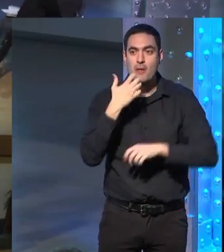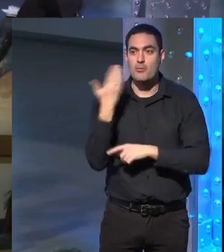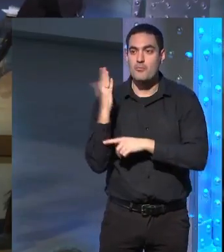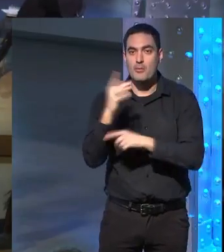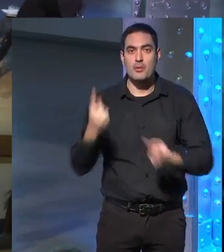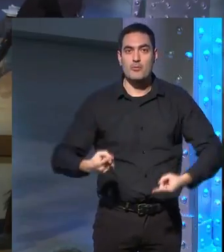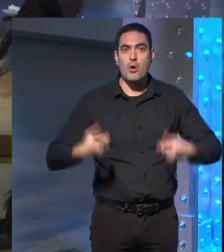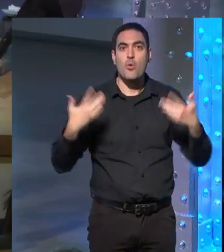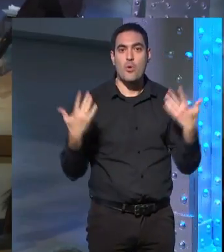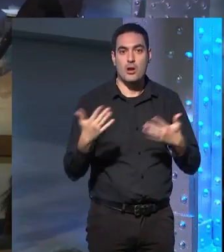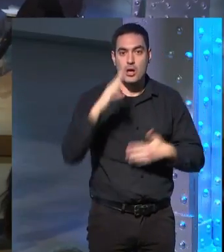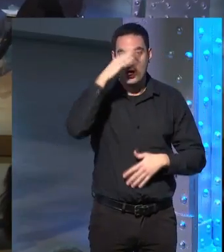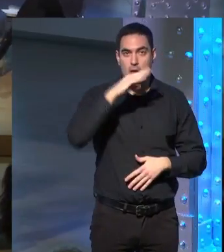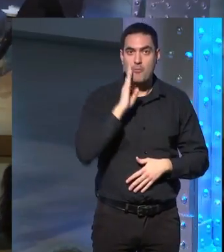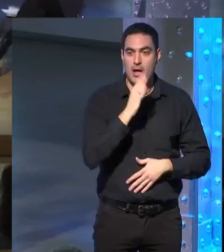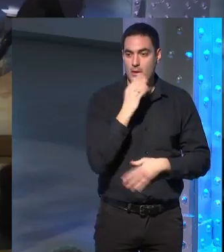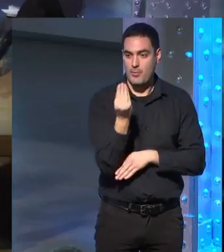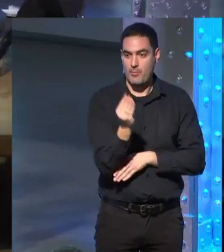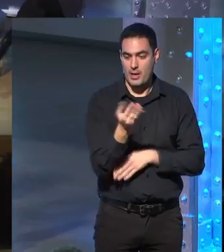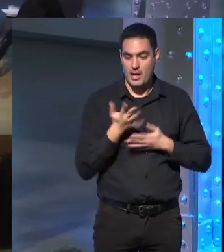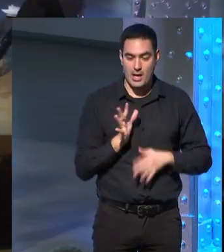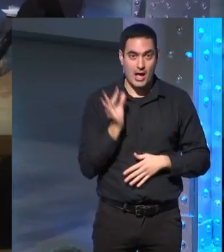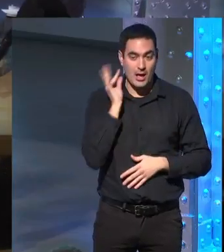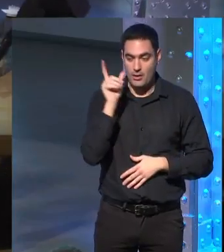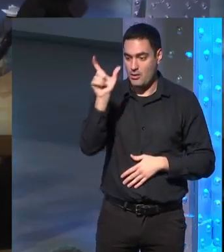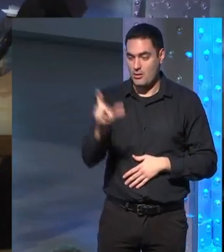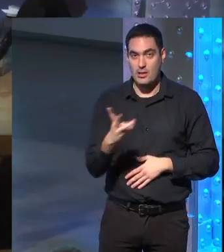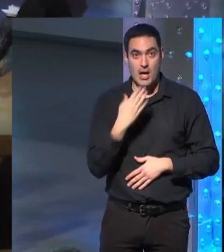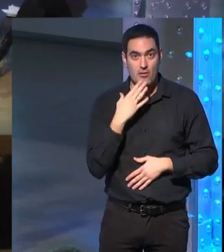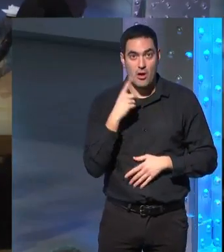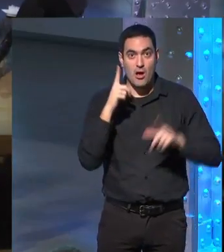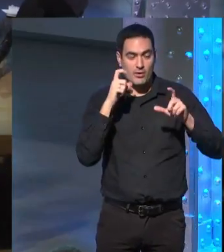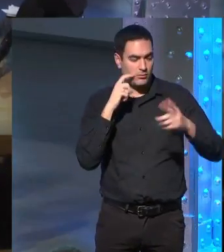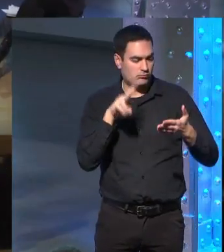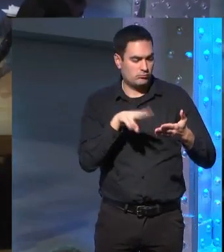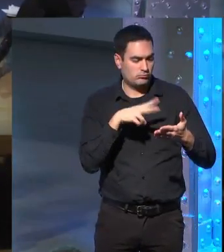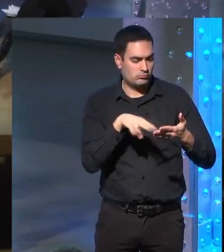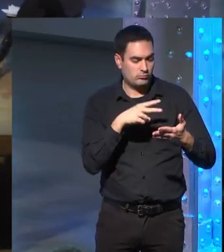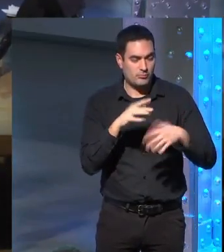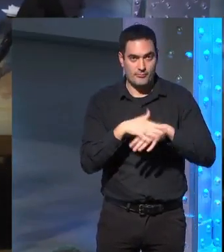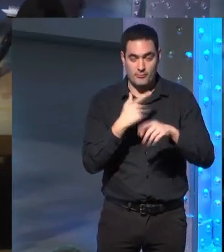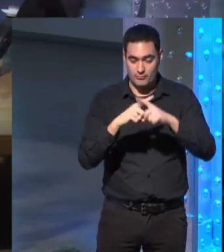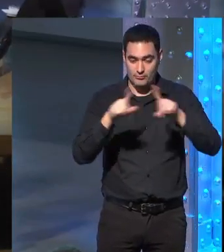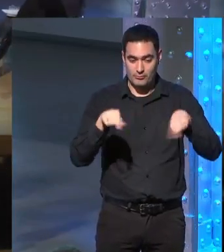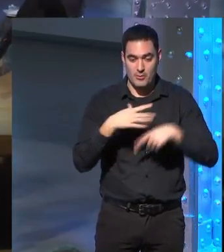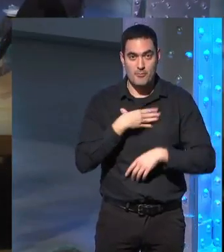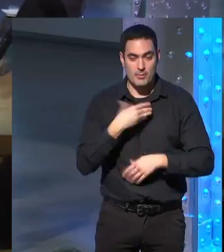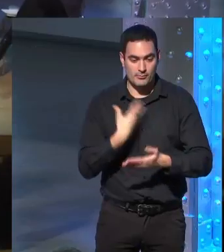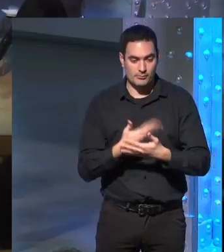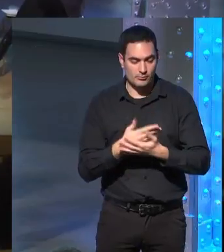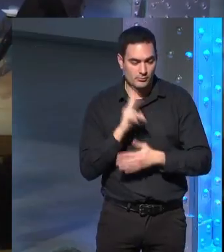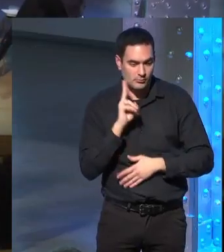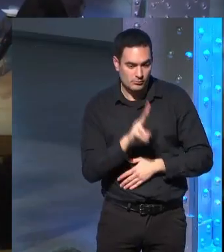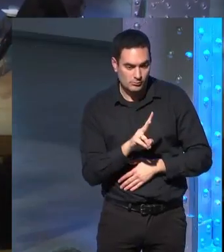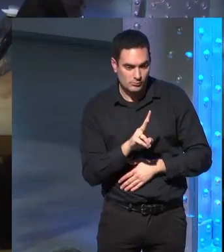de los padres, bebés, como mi hija, con 3 años, se pone a mirar una foto analógica y la amplía con los dedos, es lo que tú dices, imitan